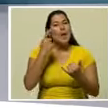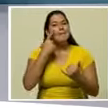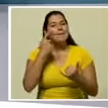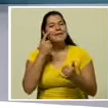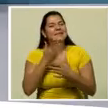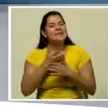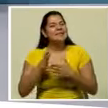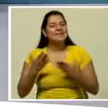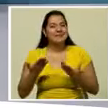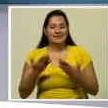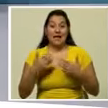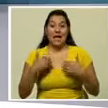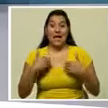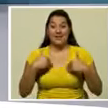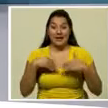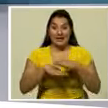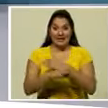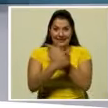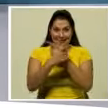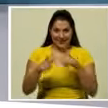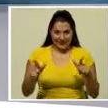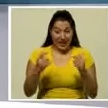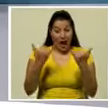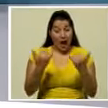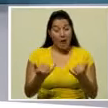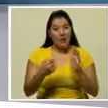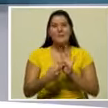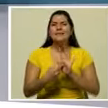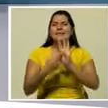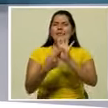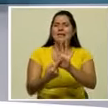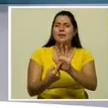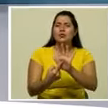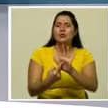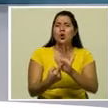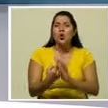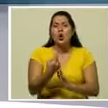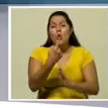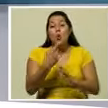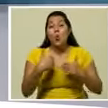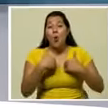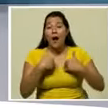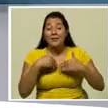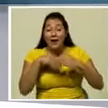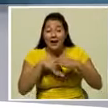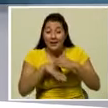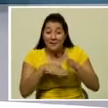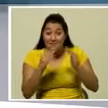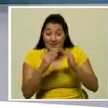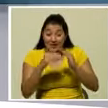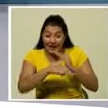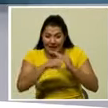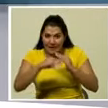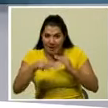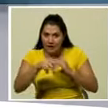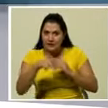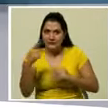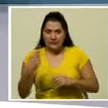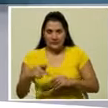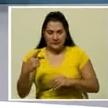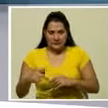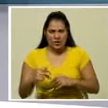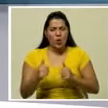sección Animales en Libertad. Le presentamos una de las especies marinas más amenazadas. Se trata de